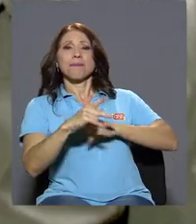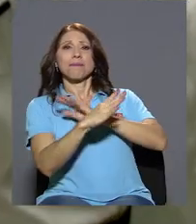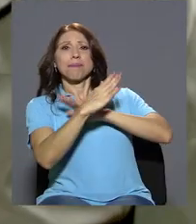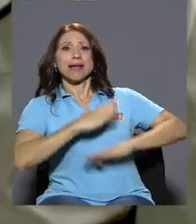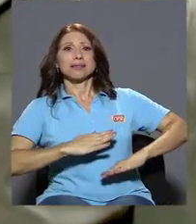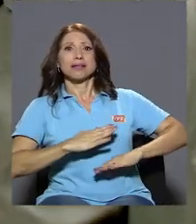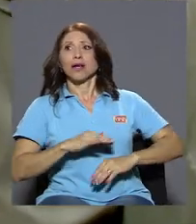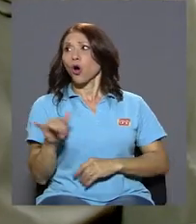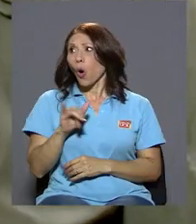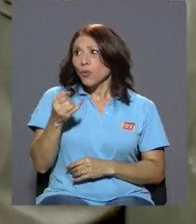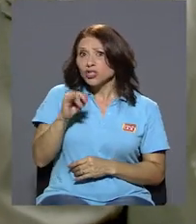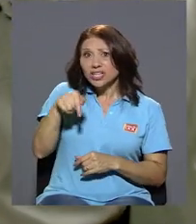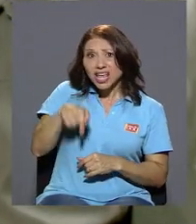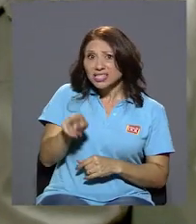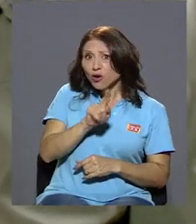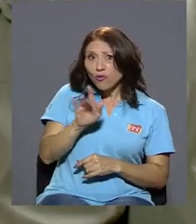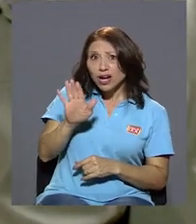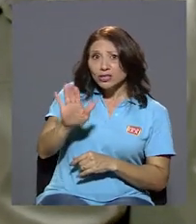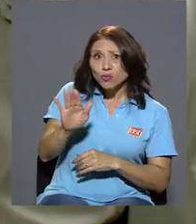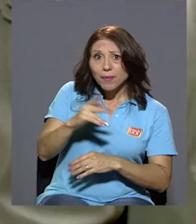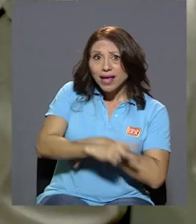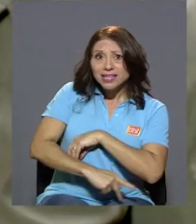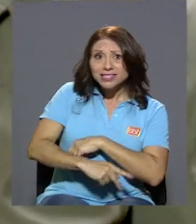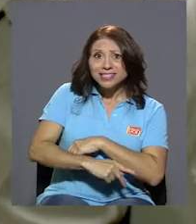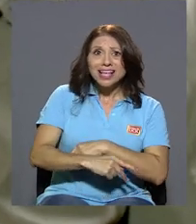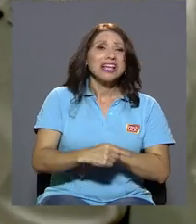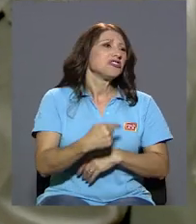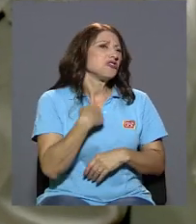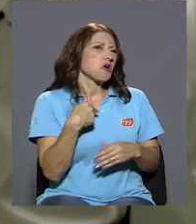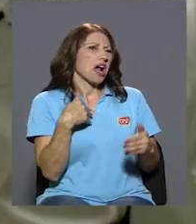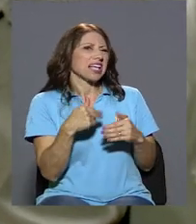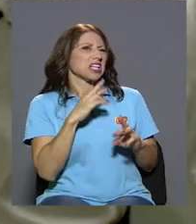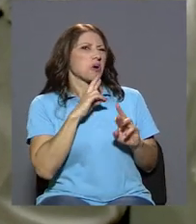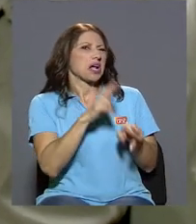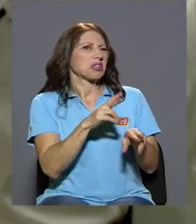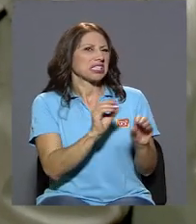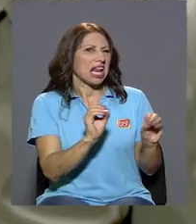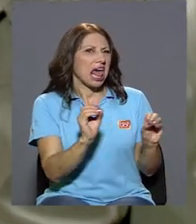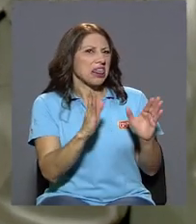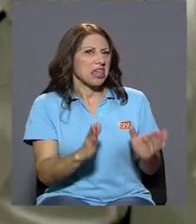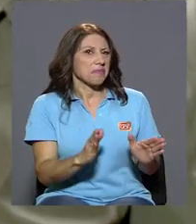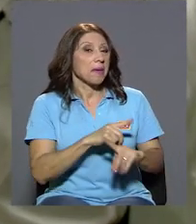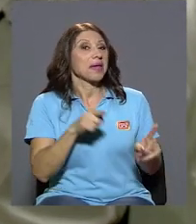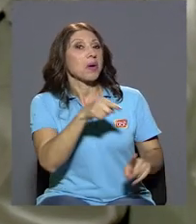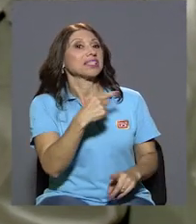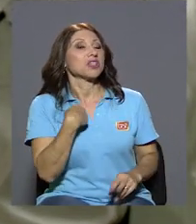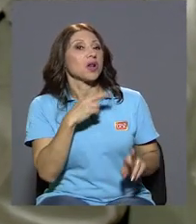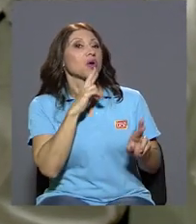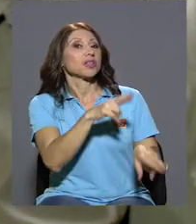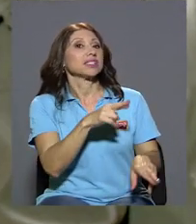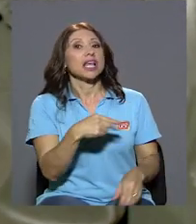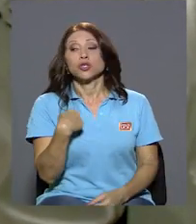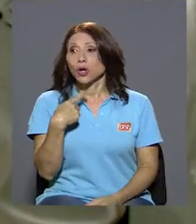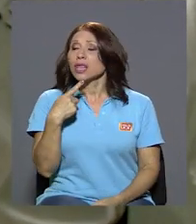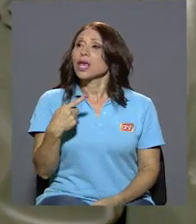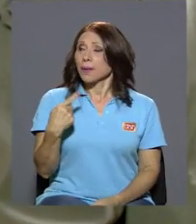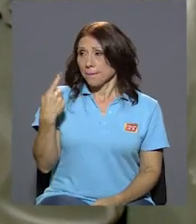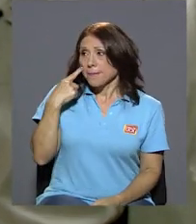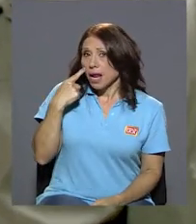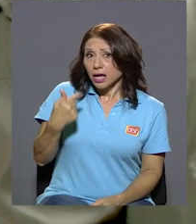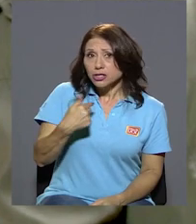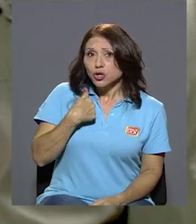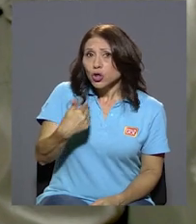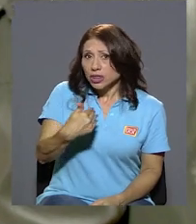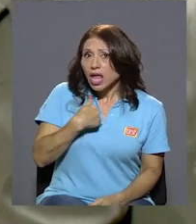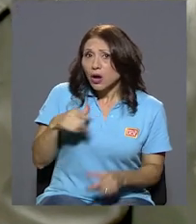superior a uno le dije le contesté que casi no le contesté a ninguno pero a ese le contesté y le dije mira yo tengo donde ir